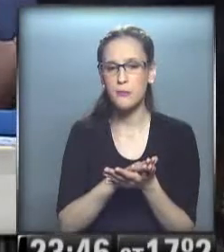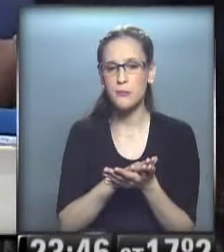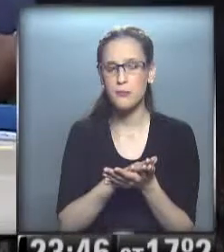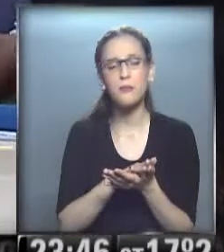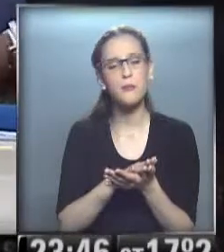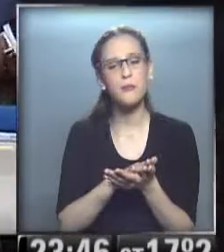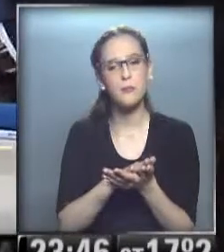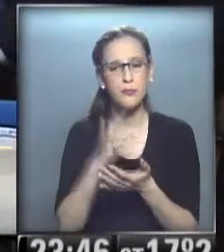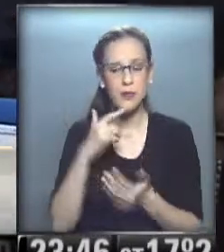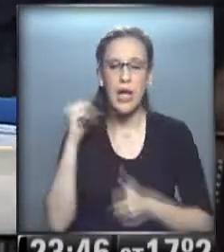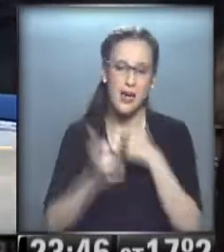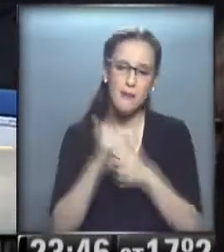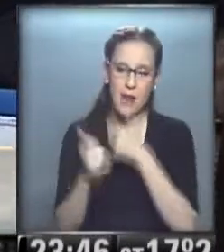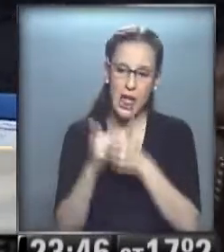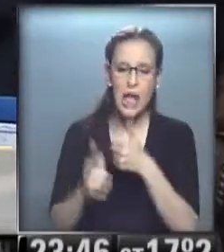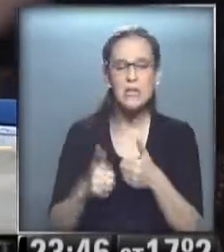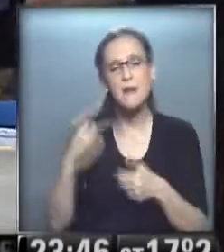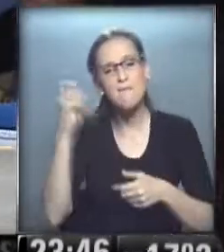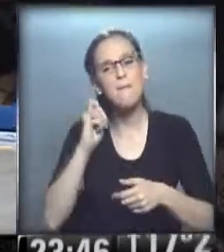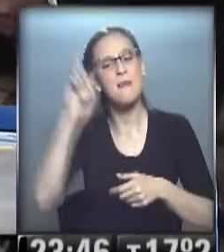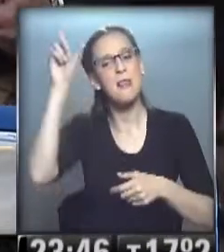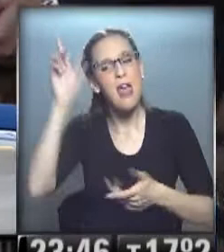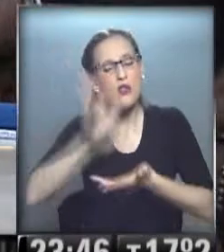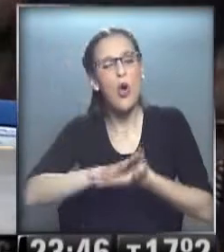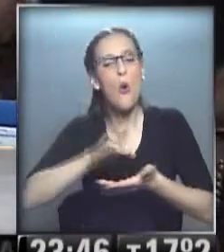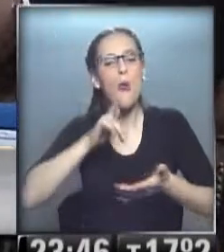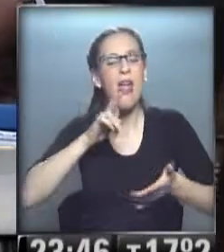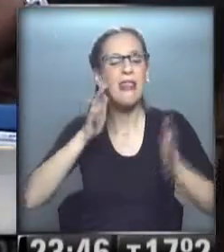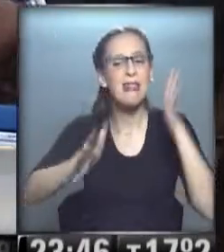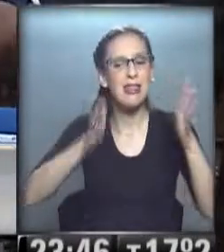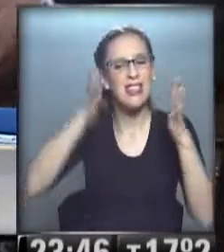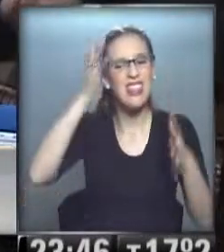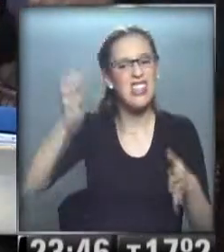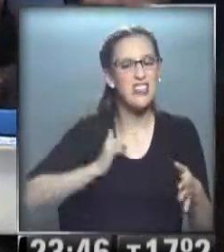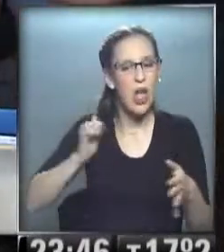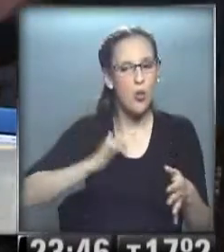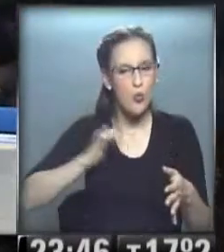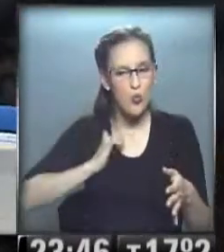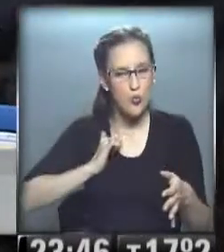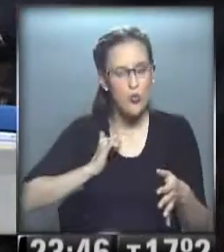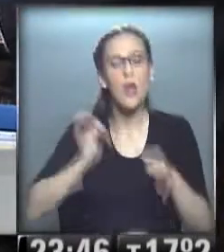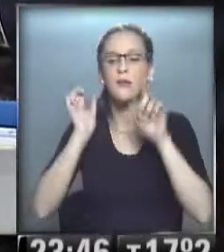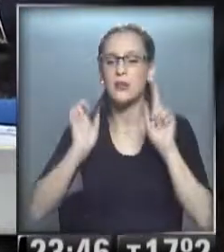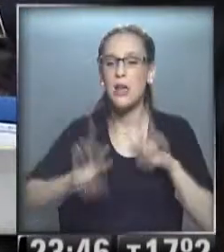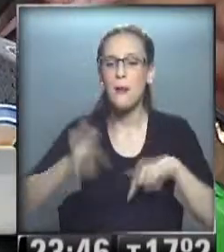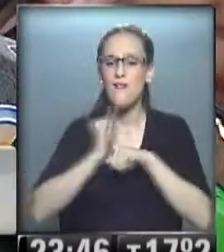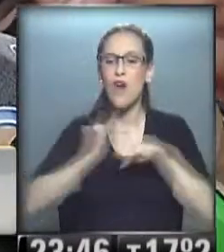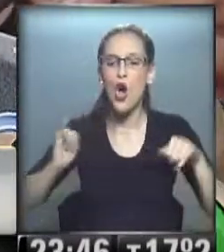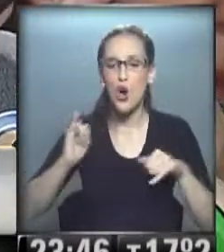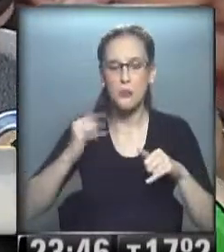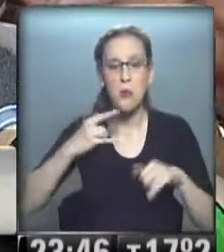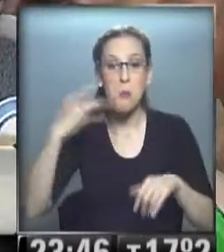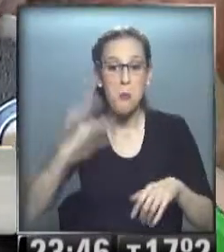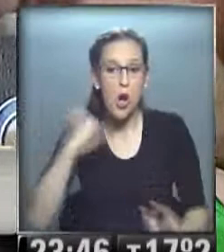empresa durante todo el periodo de la dictadura militar, y bueno, y también un informe de inteligencia que